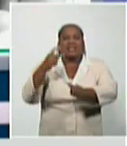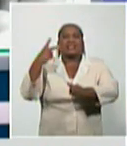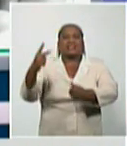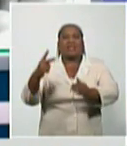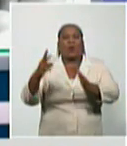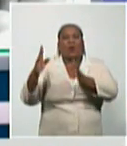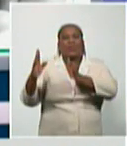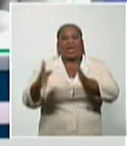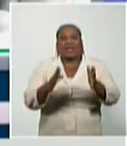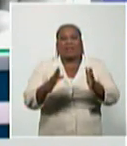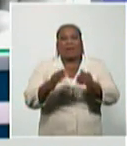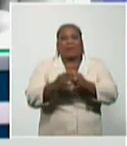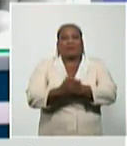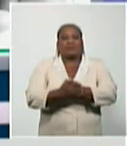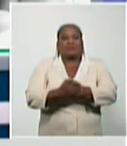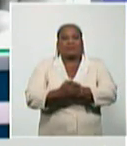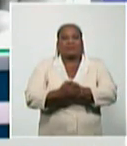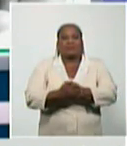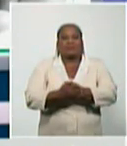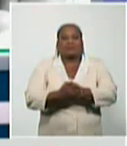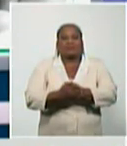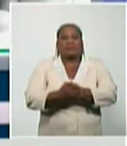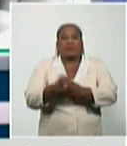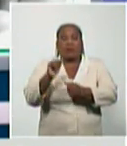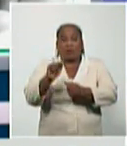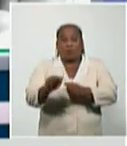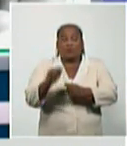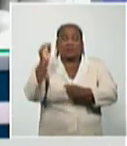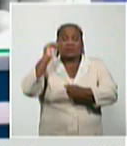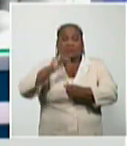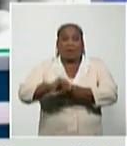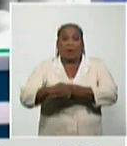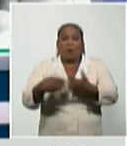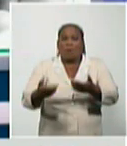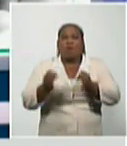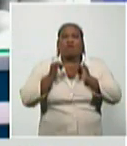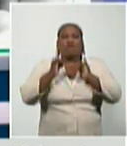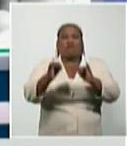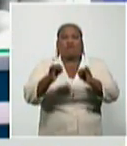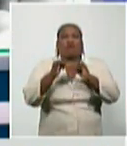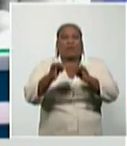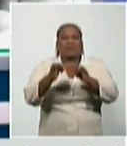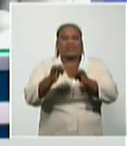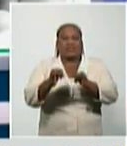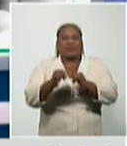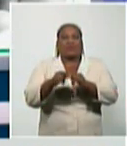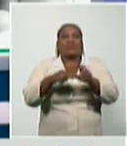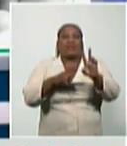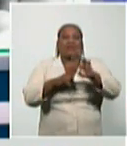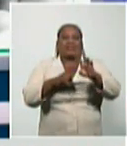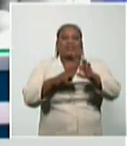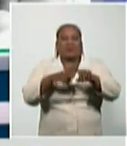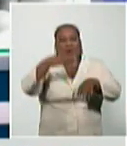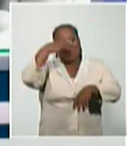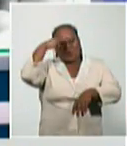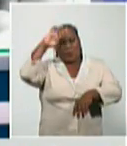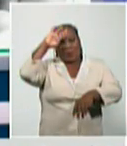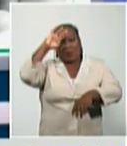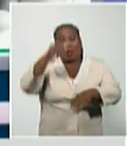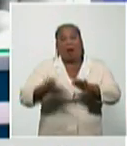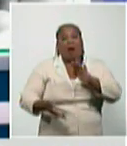recuperativa post-pandemia. Usted lo ha conocido a través de los reportes del sistema informativo de la televisión cubana. El aumento